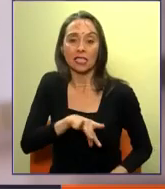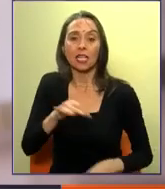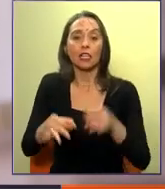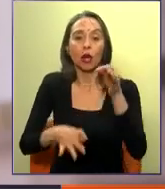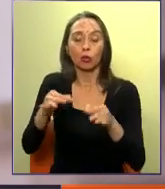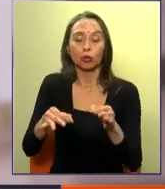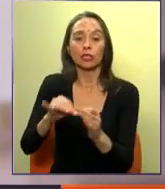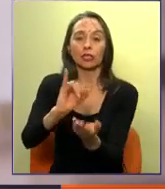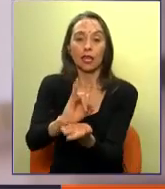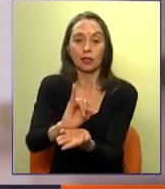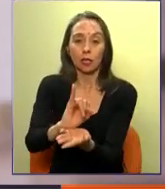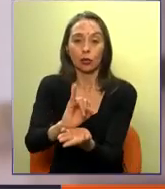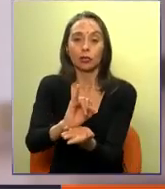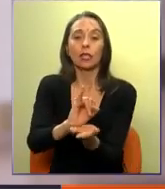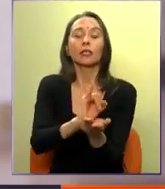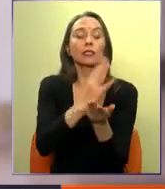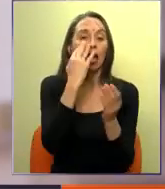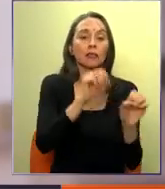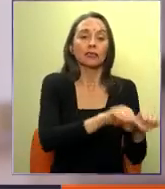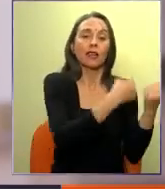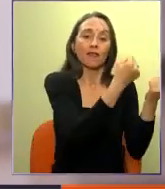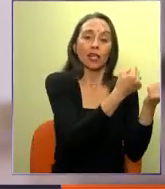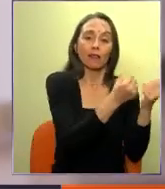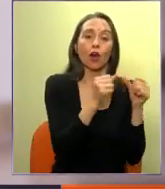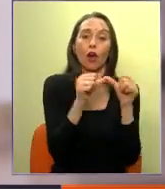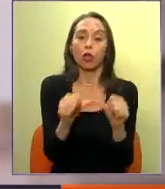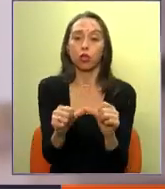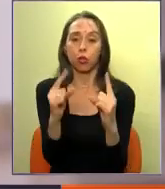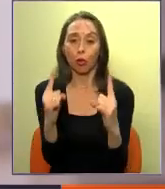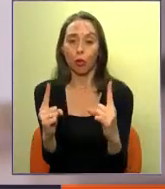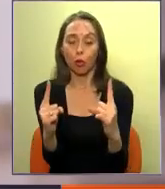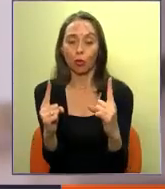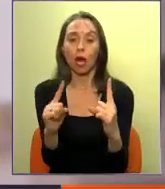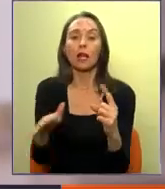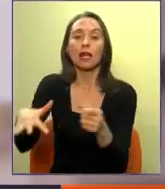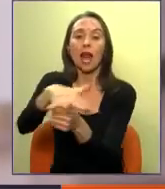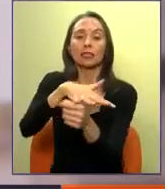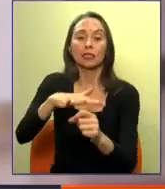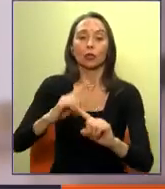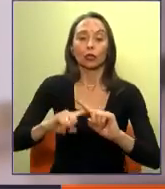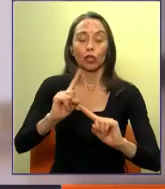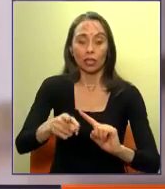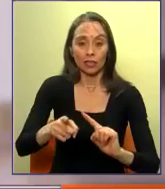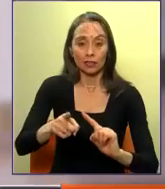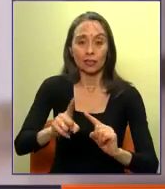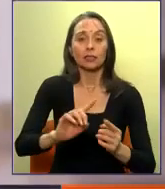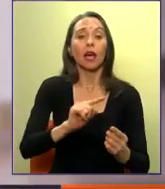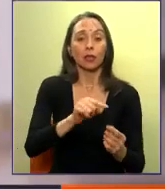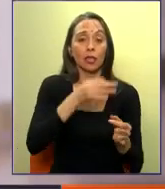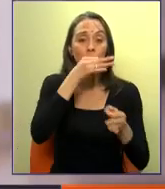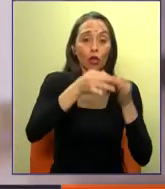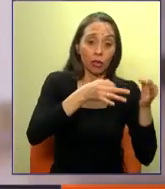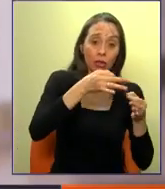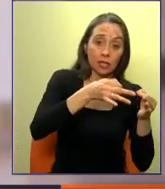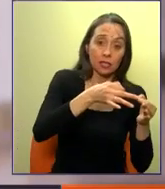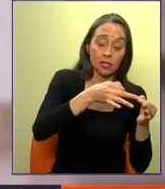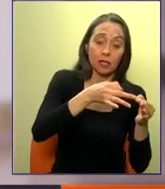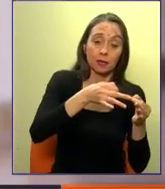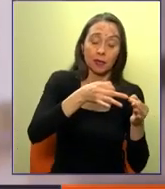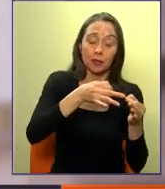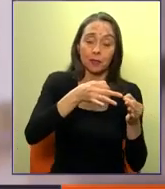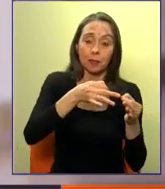institucionalidad quebrantada y por otro lado que va a durar por el solo lapso que las circunstancias lo exijan, pasa de ese carácter que podríamos